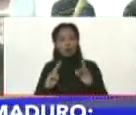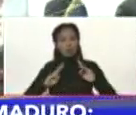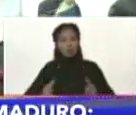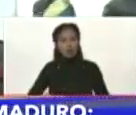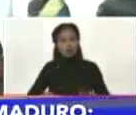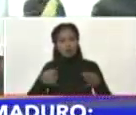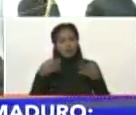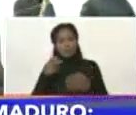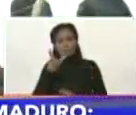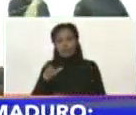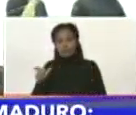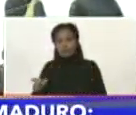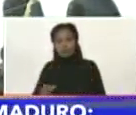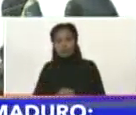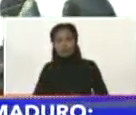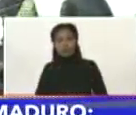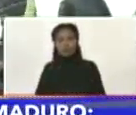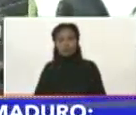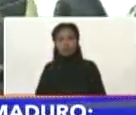gente,